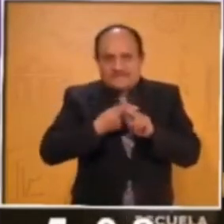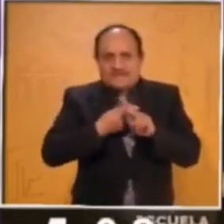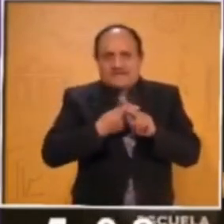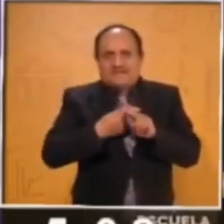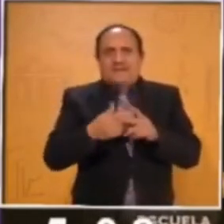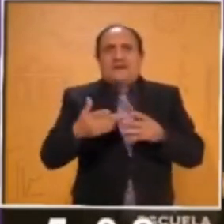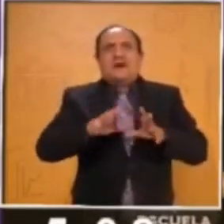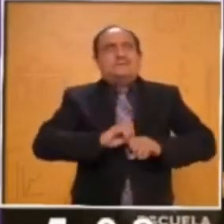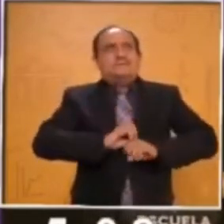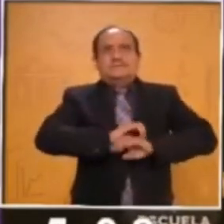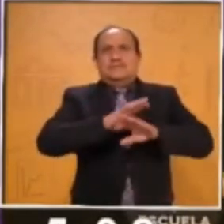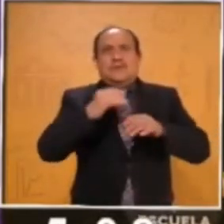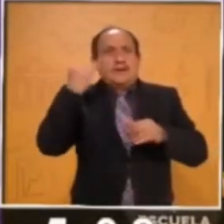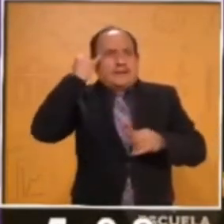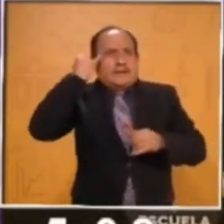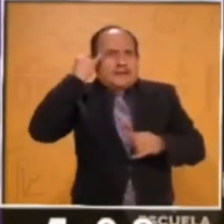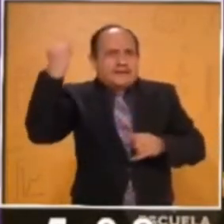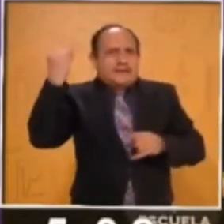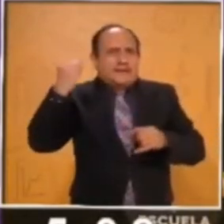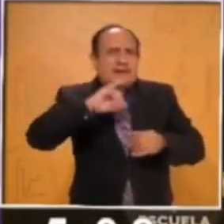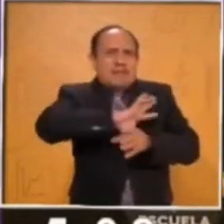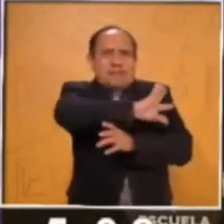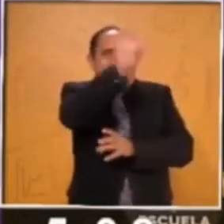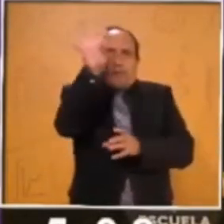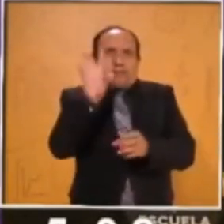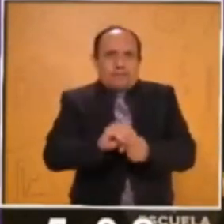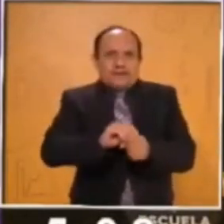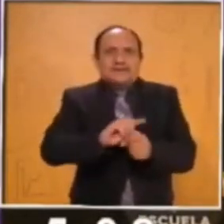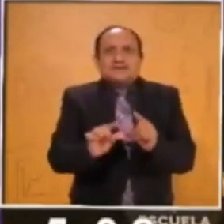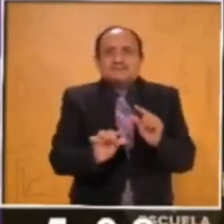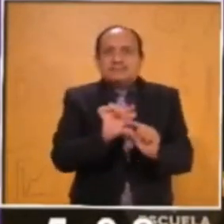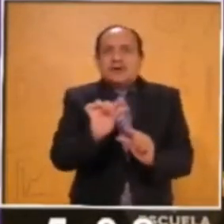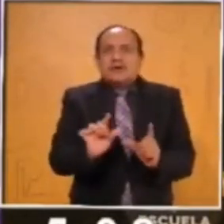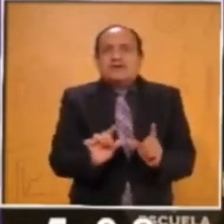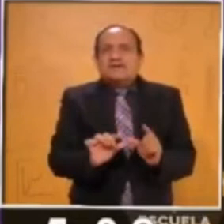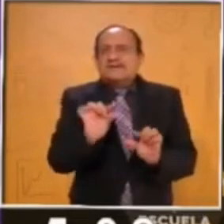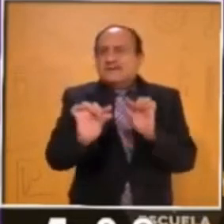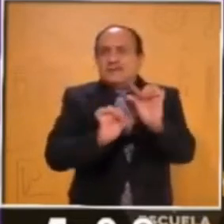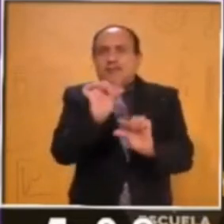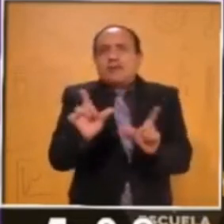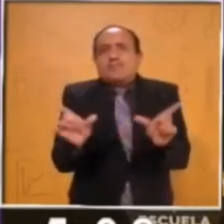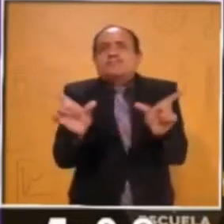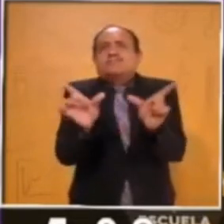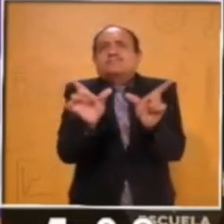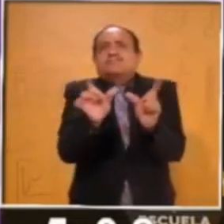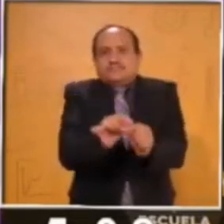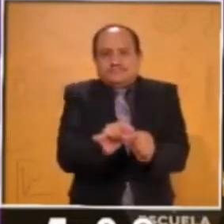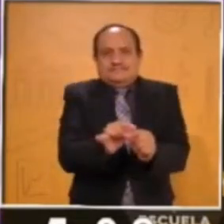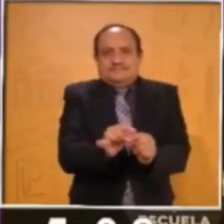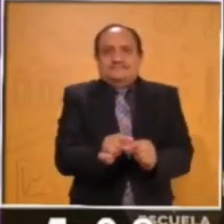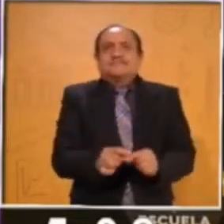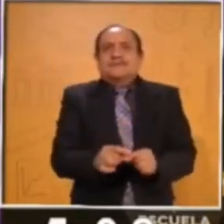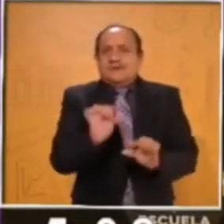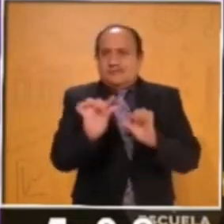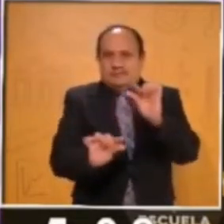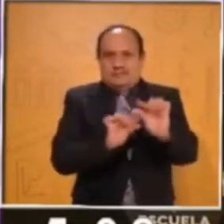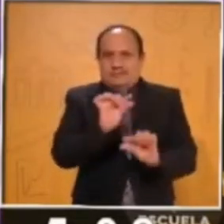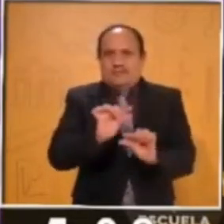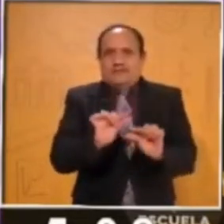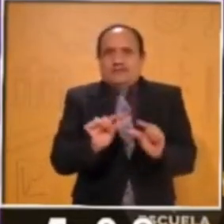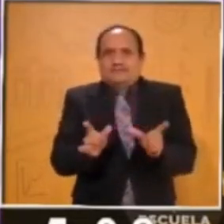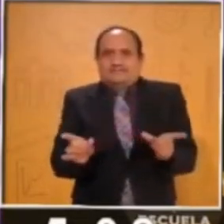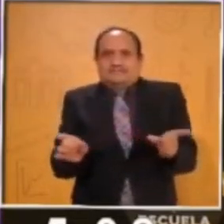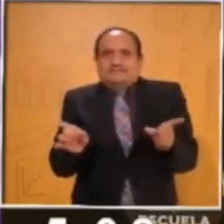plano general y váyanse acercando poco a poco conforme avanzan las viñetas. ¿Ok? Es así como nosotros vamos a ir cerrando